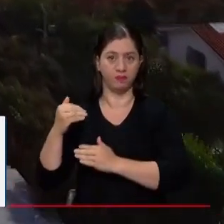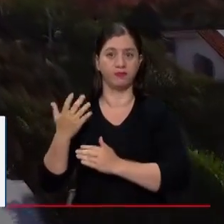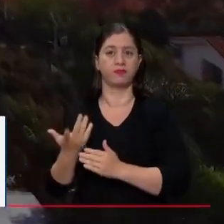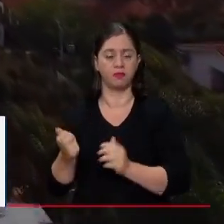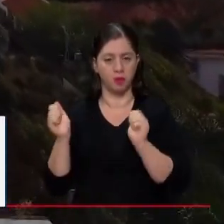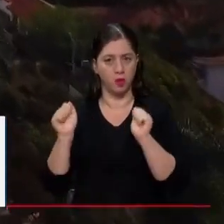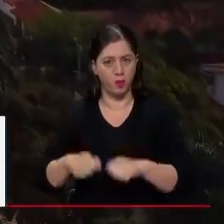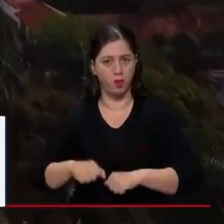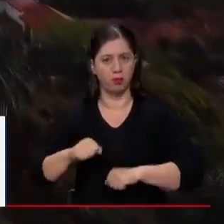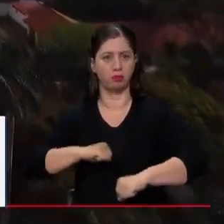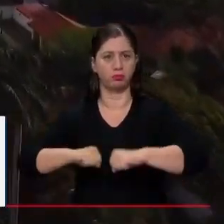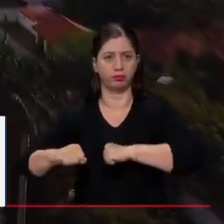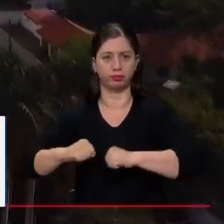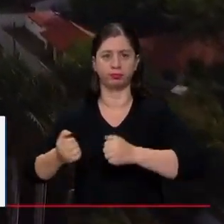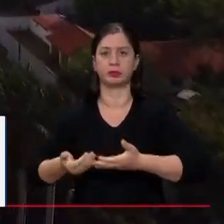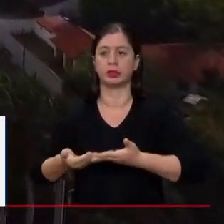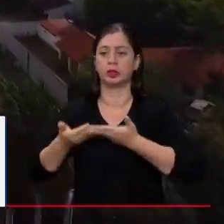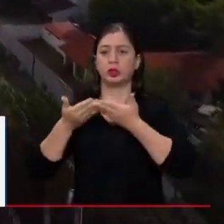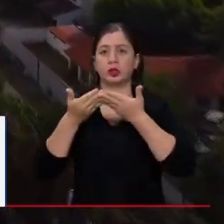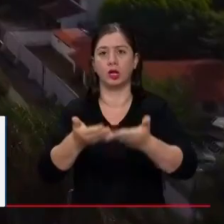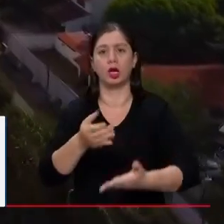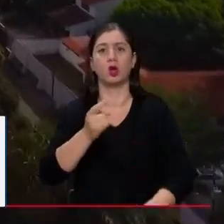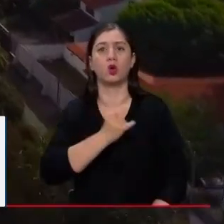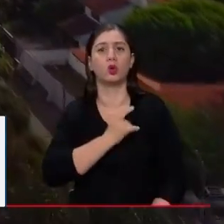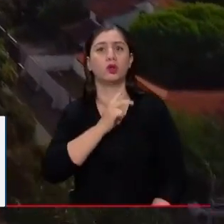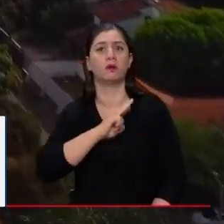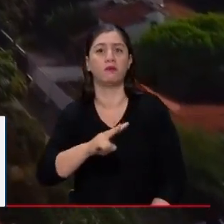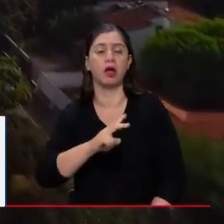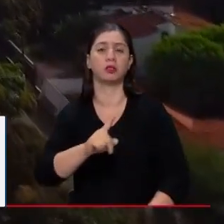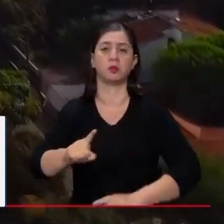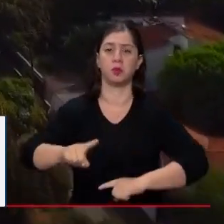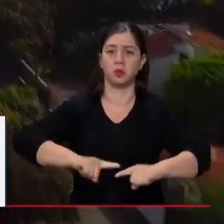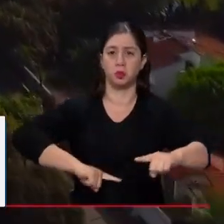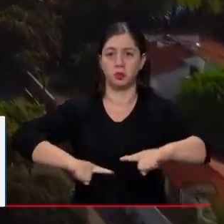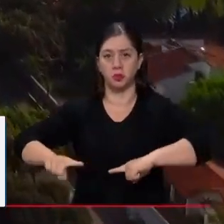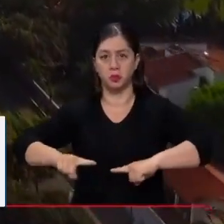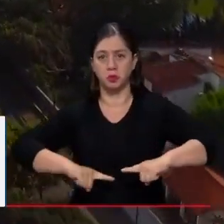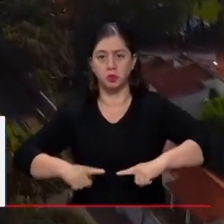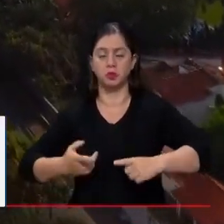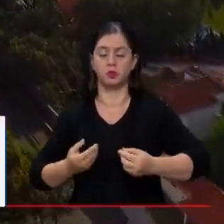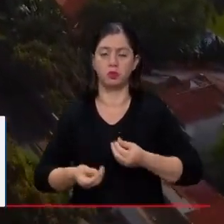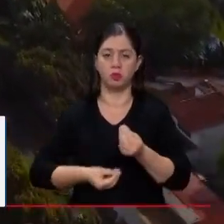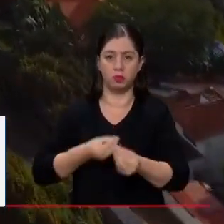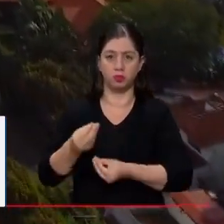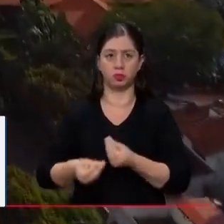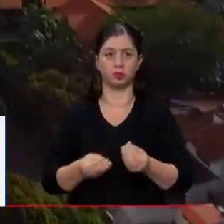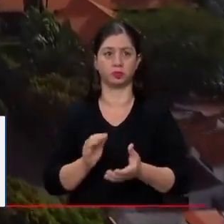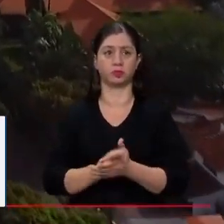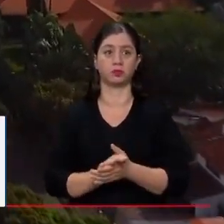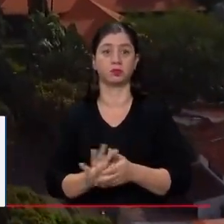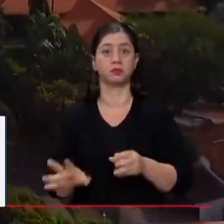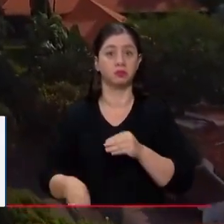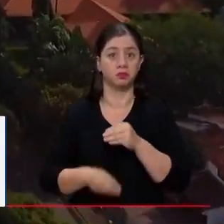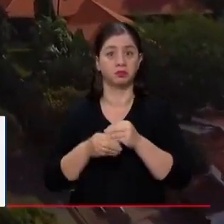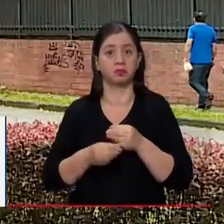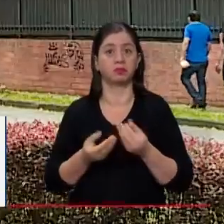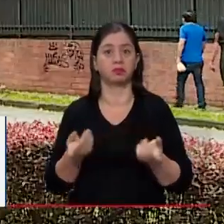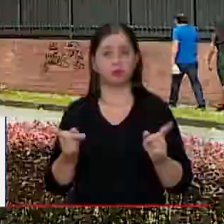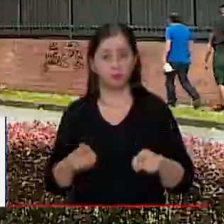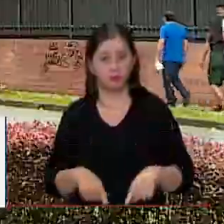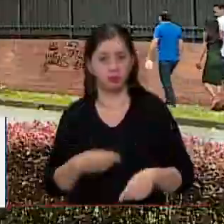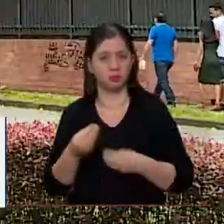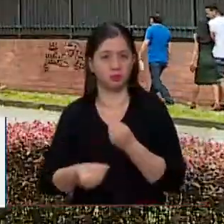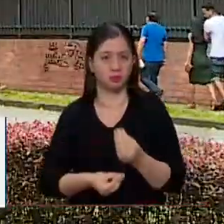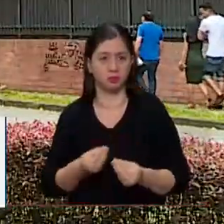tramitar también la donación a la universidad para que haya una administración colegiada. Además de ser un lugar en el que podrán vivir